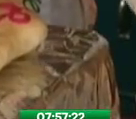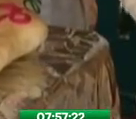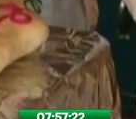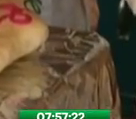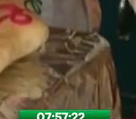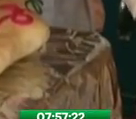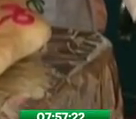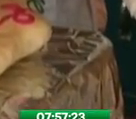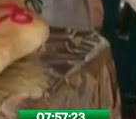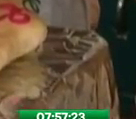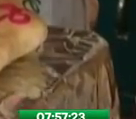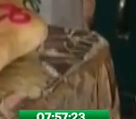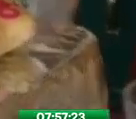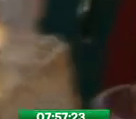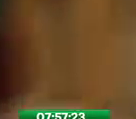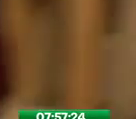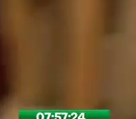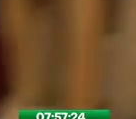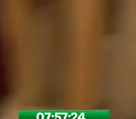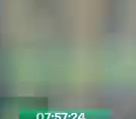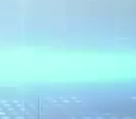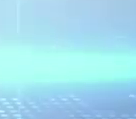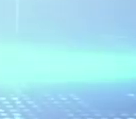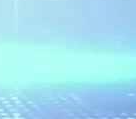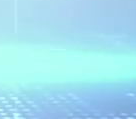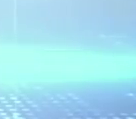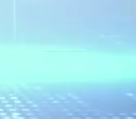Informó Priscila Cadena.